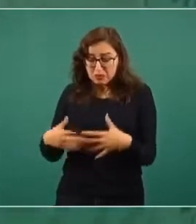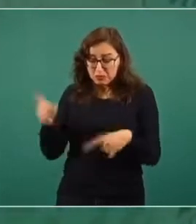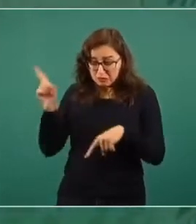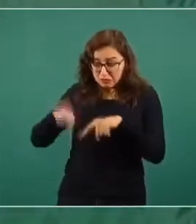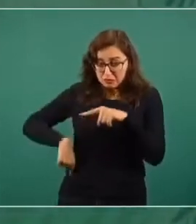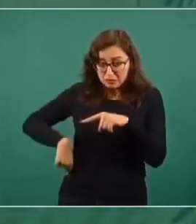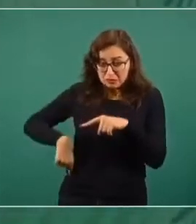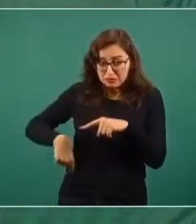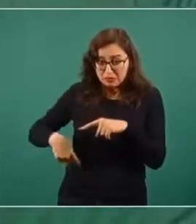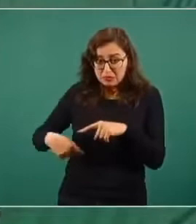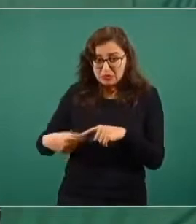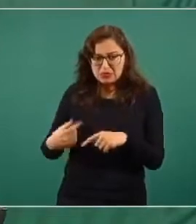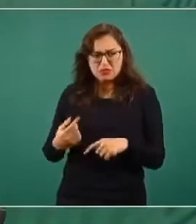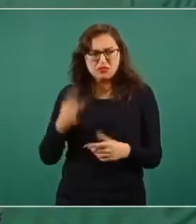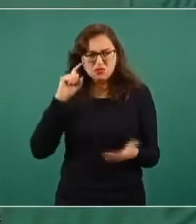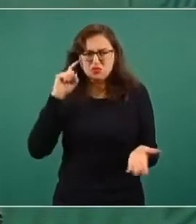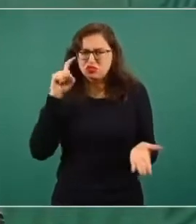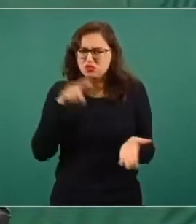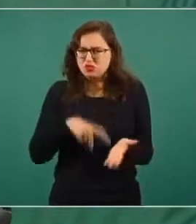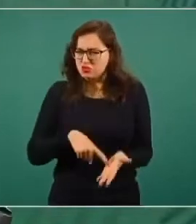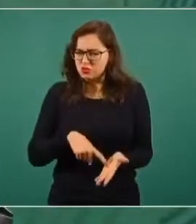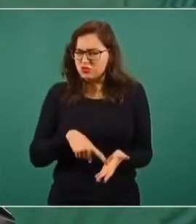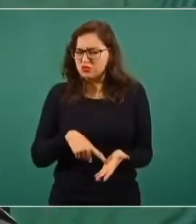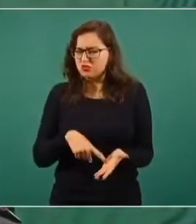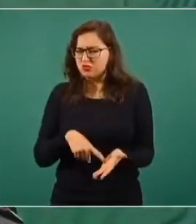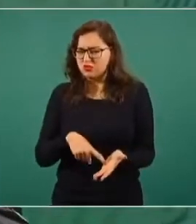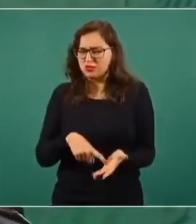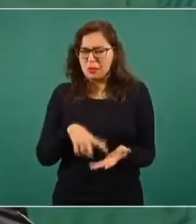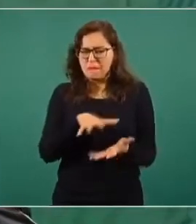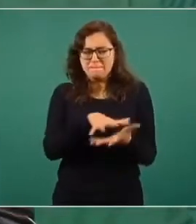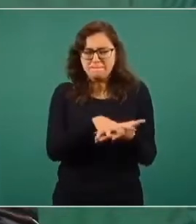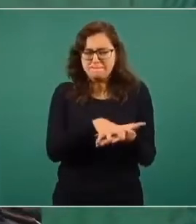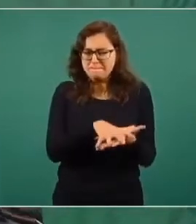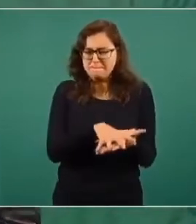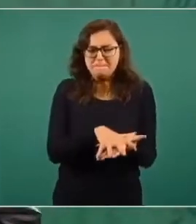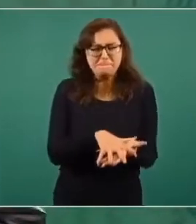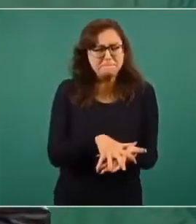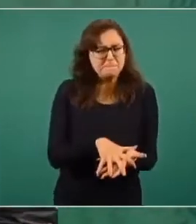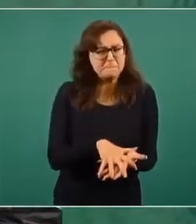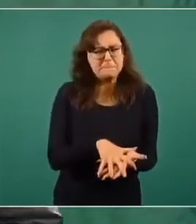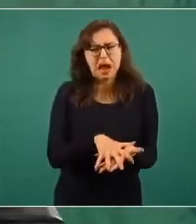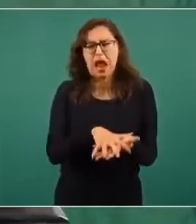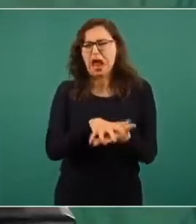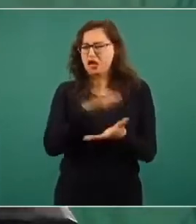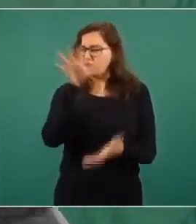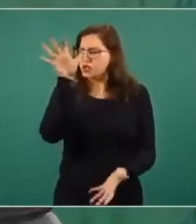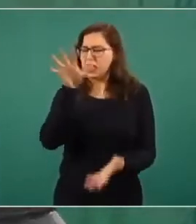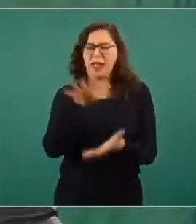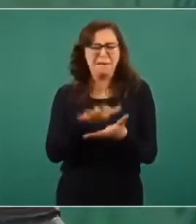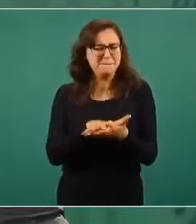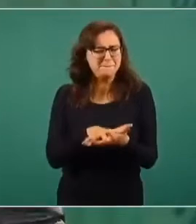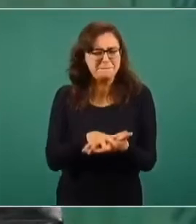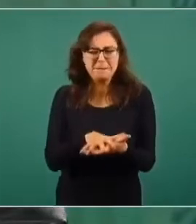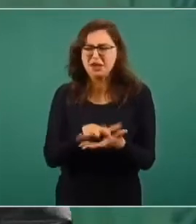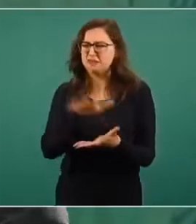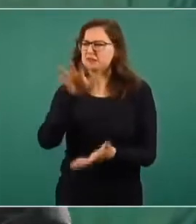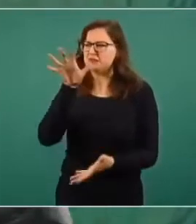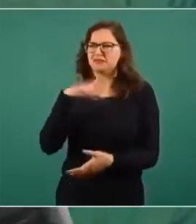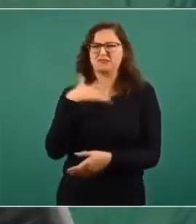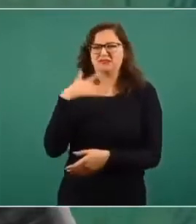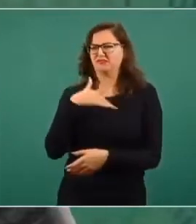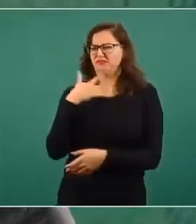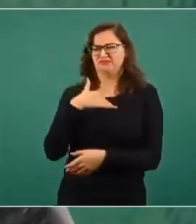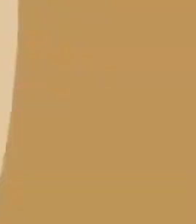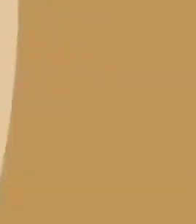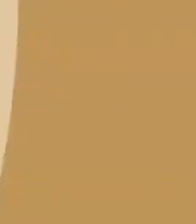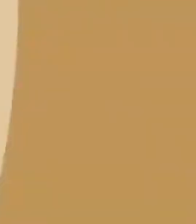conducta? Yo creo que la enorme mayoría de la población va a decir